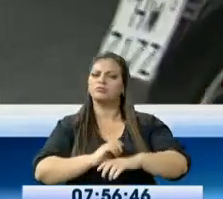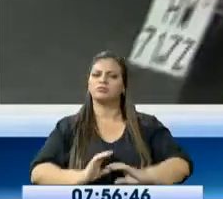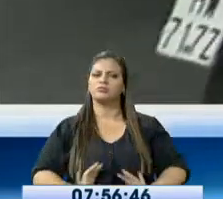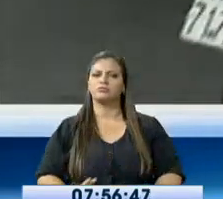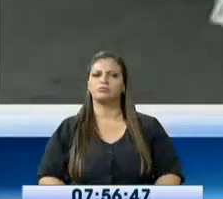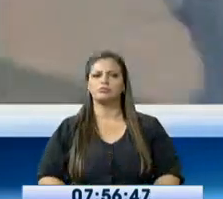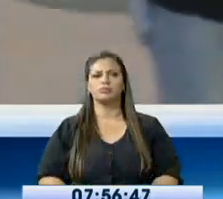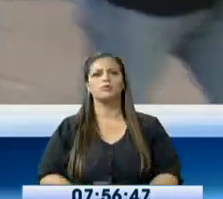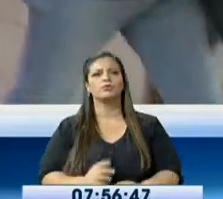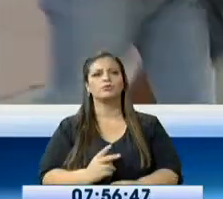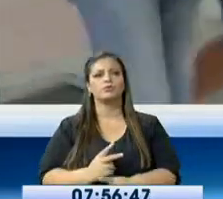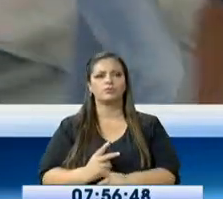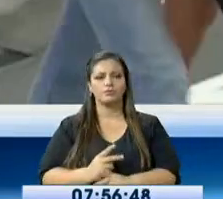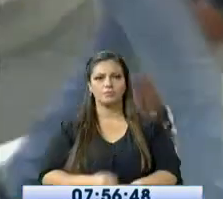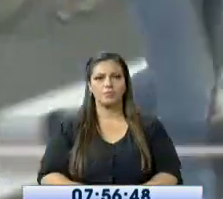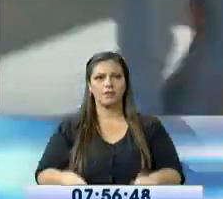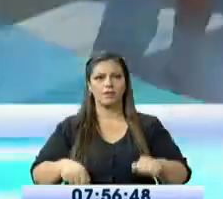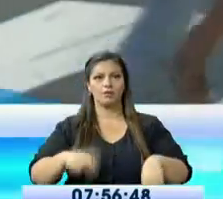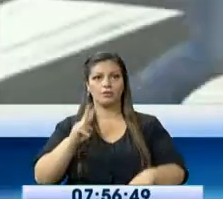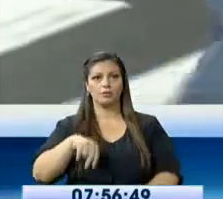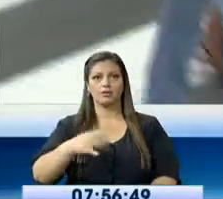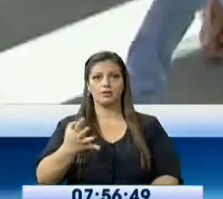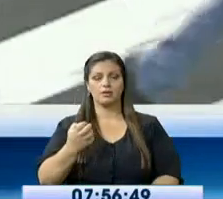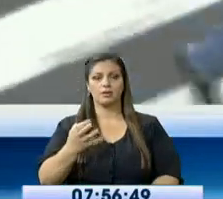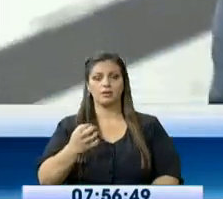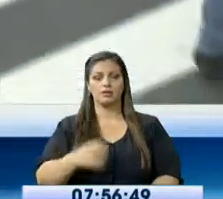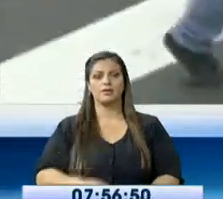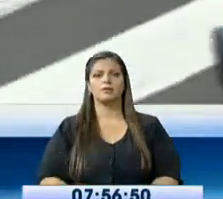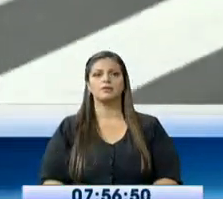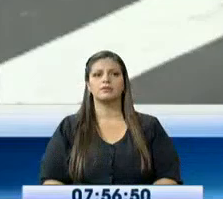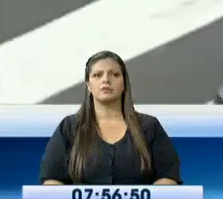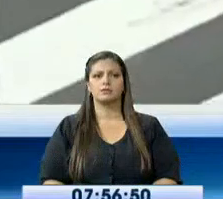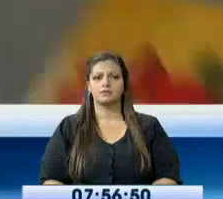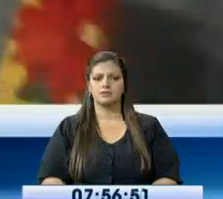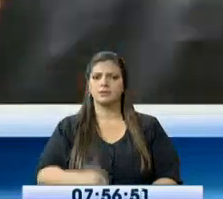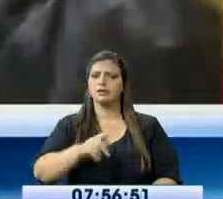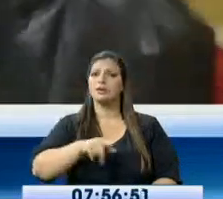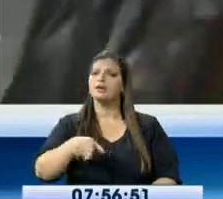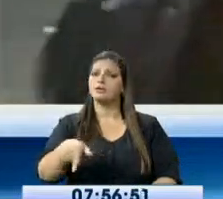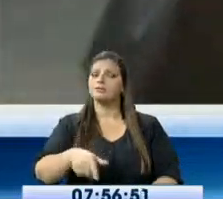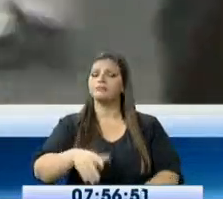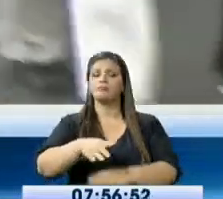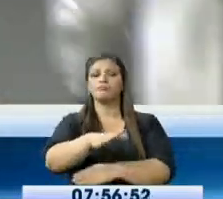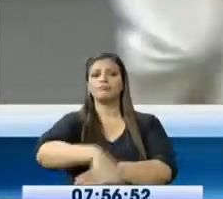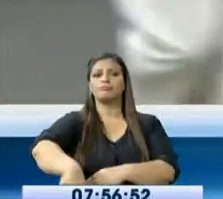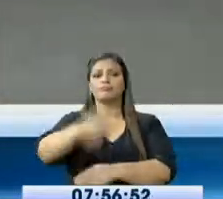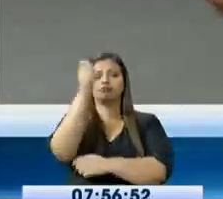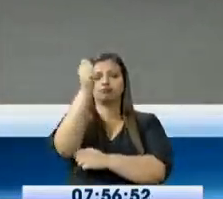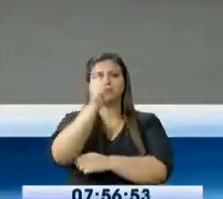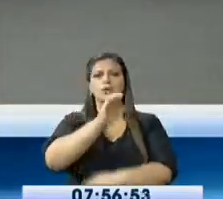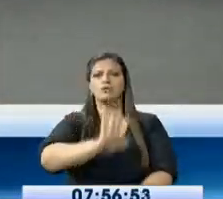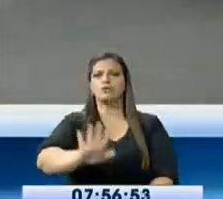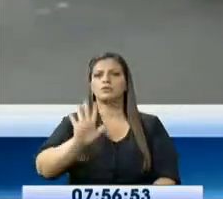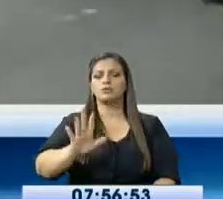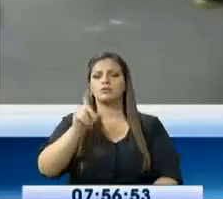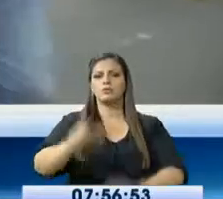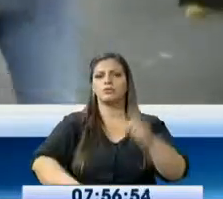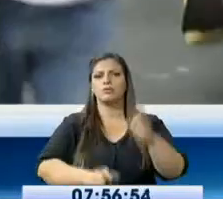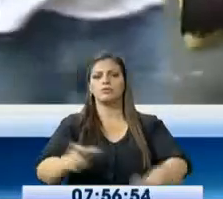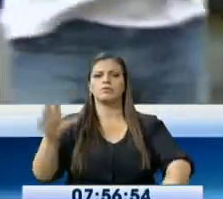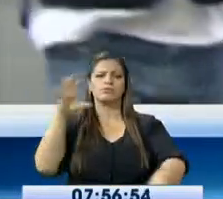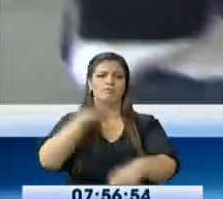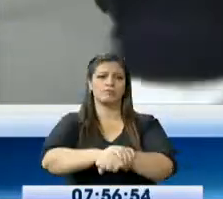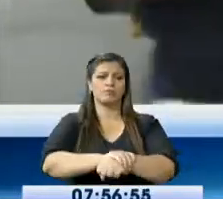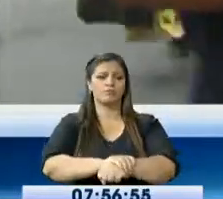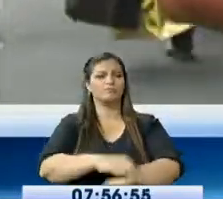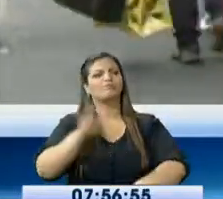el circuito 9 de octubre se han realizado 55 detenciones, en su mayoría por asalto a personas y